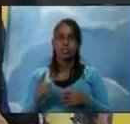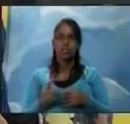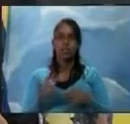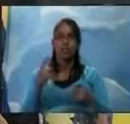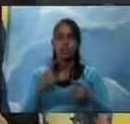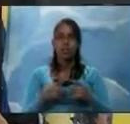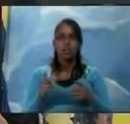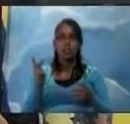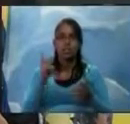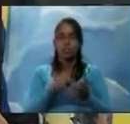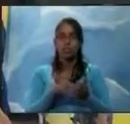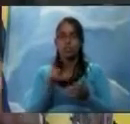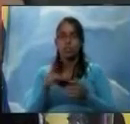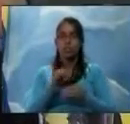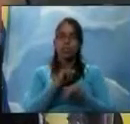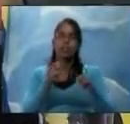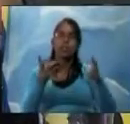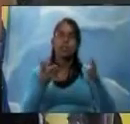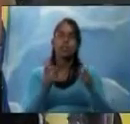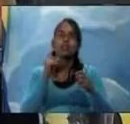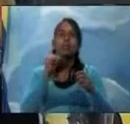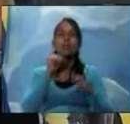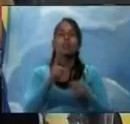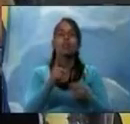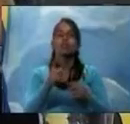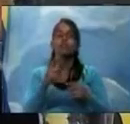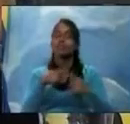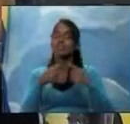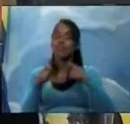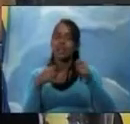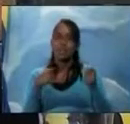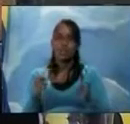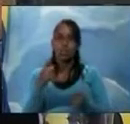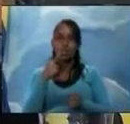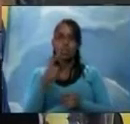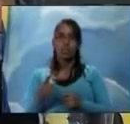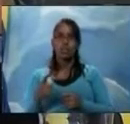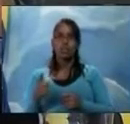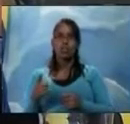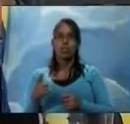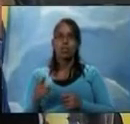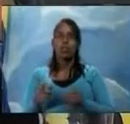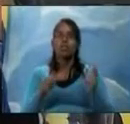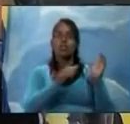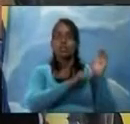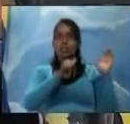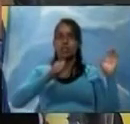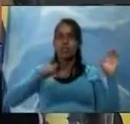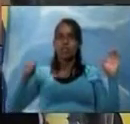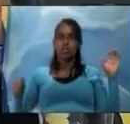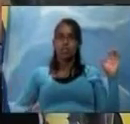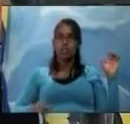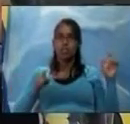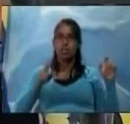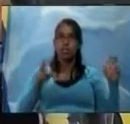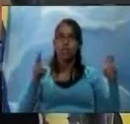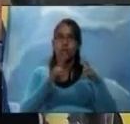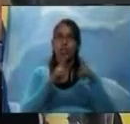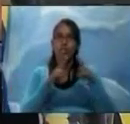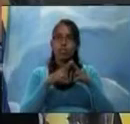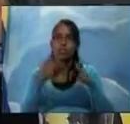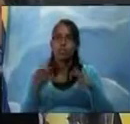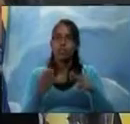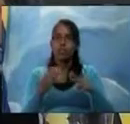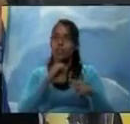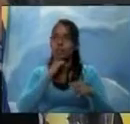llegando también el que había recibido un talento, dijo: Señor, te conocía que eres